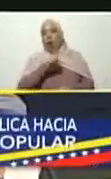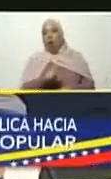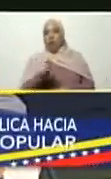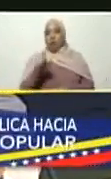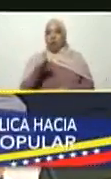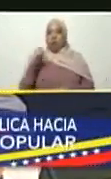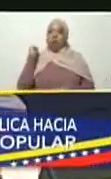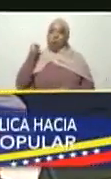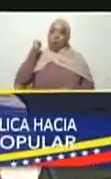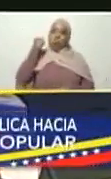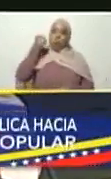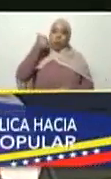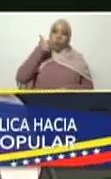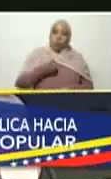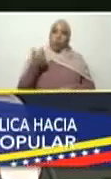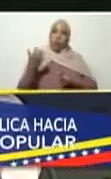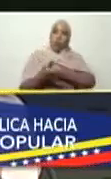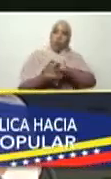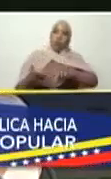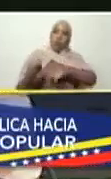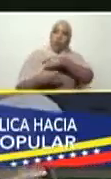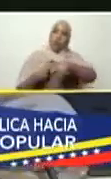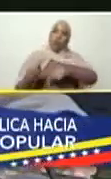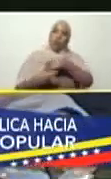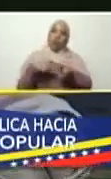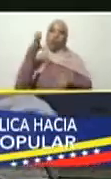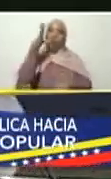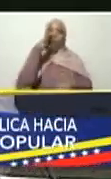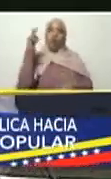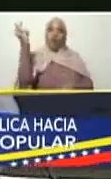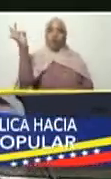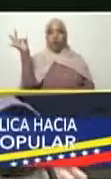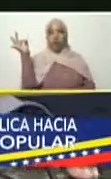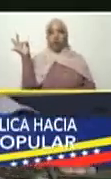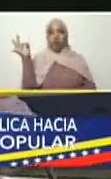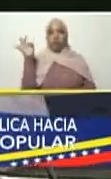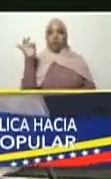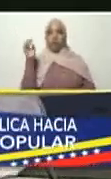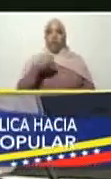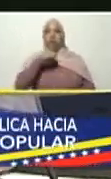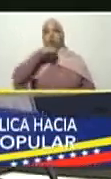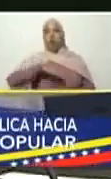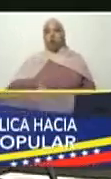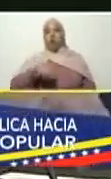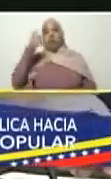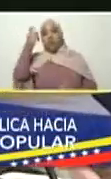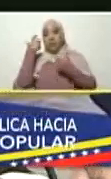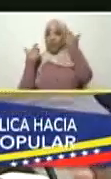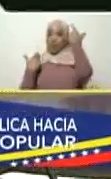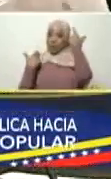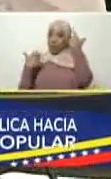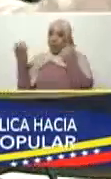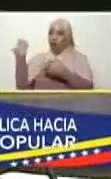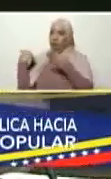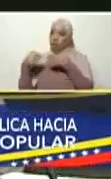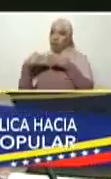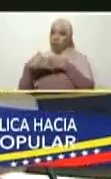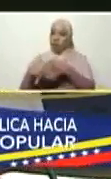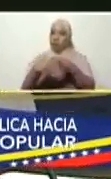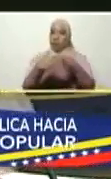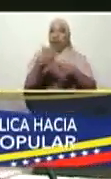más importante consecuencia de la Revolución Francesa. Al respecto, presidente, el comandante Chávez en el golpe de timón